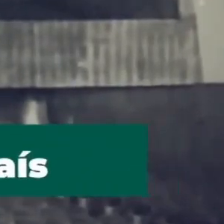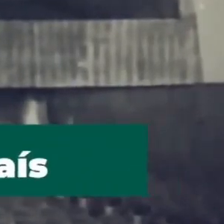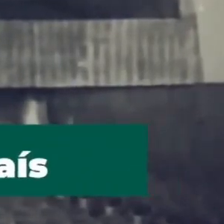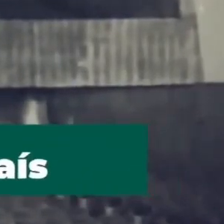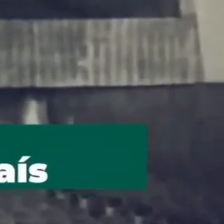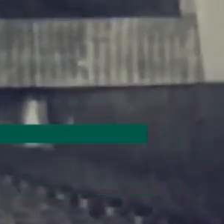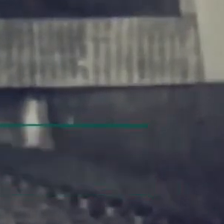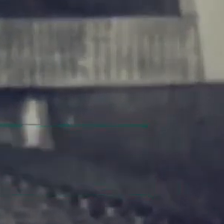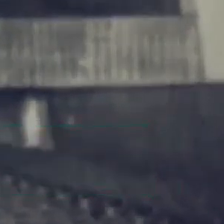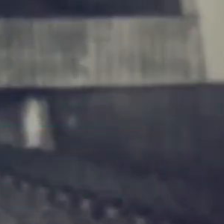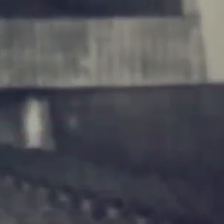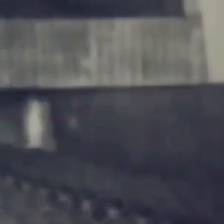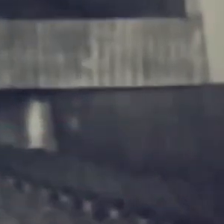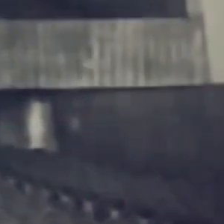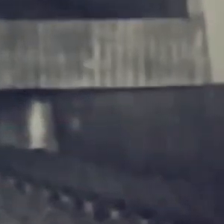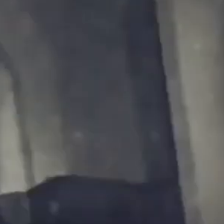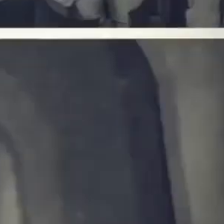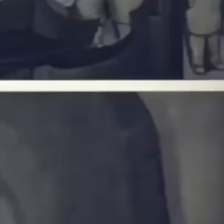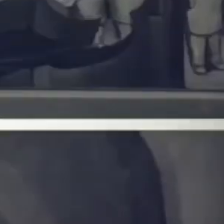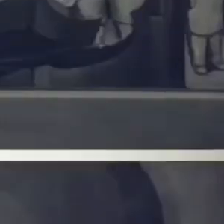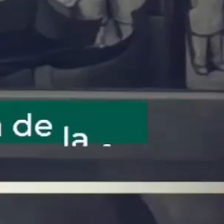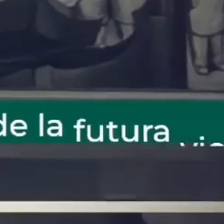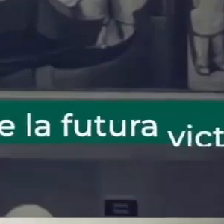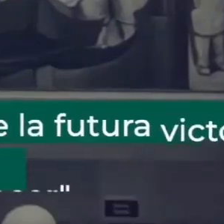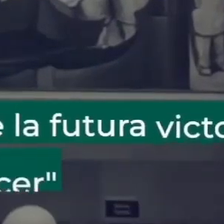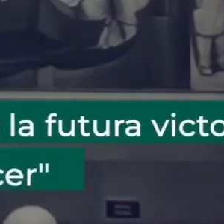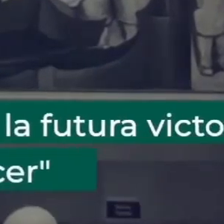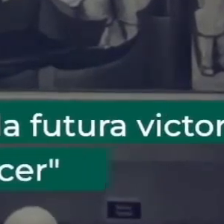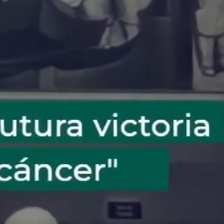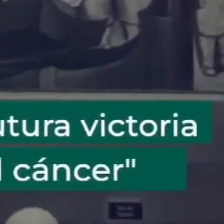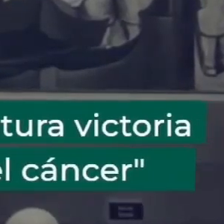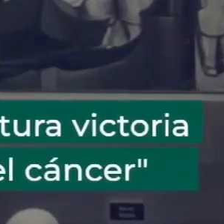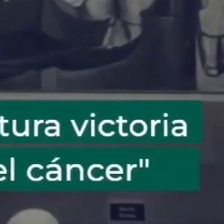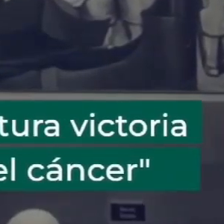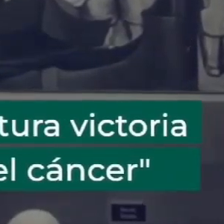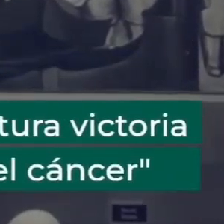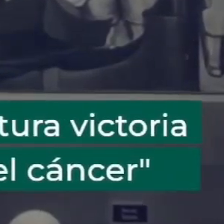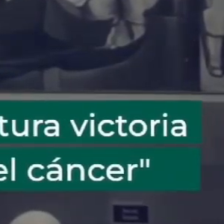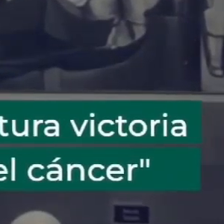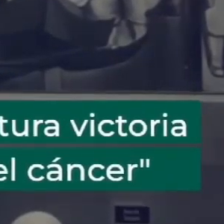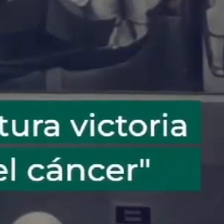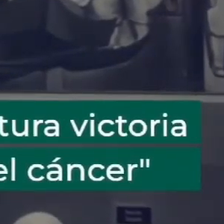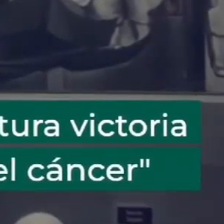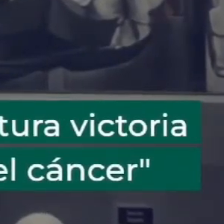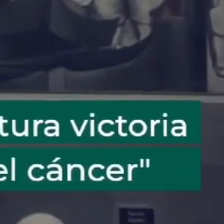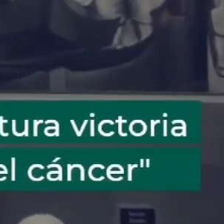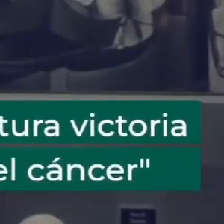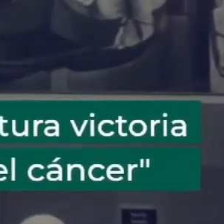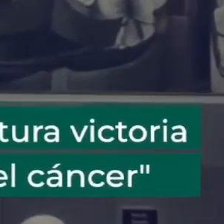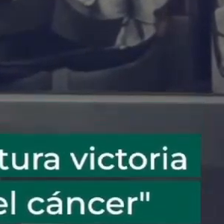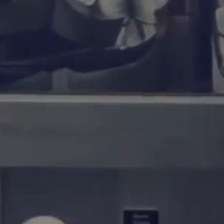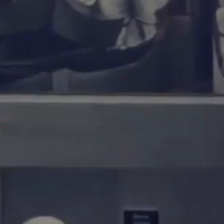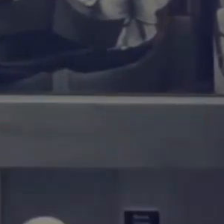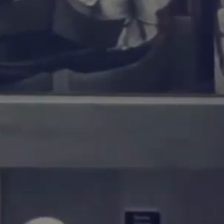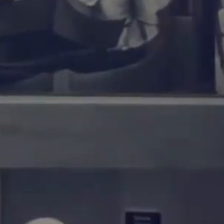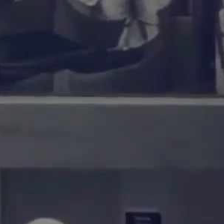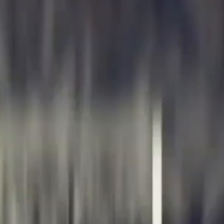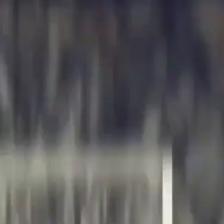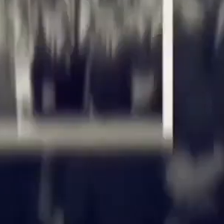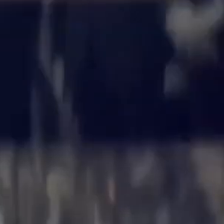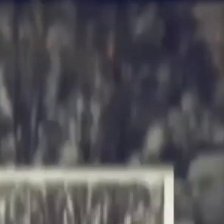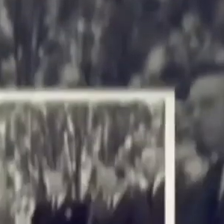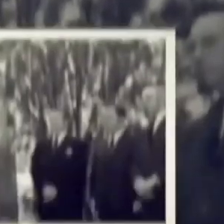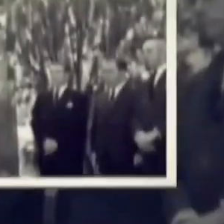teatros más grande del país. David Alfaro Siqueiros crea el mural Apología de la futura victoria de la ciencia médica contra el cáncer en el